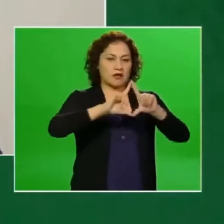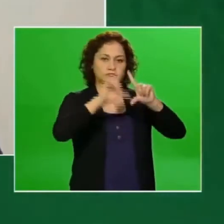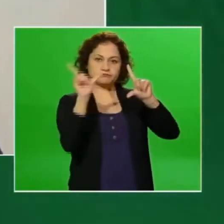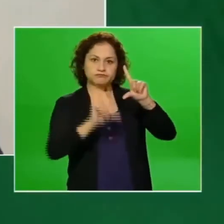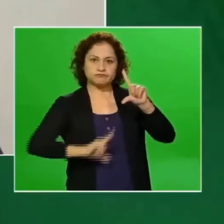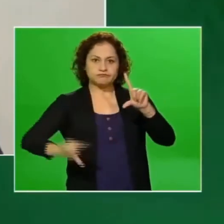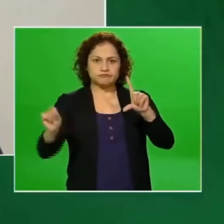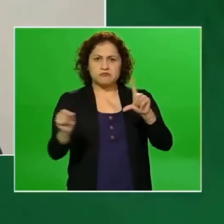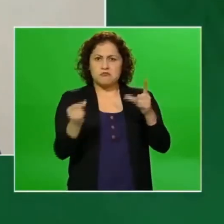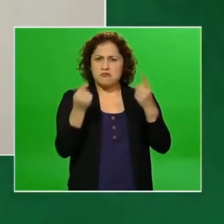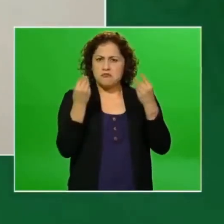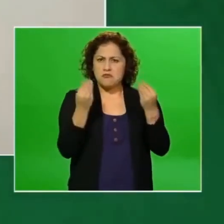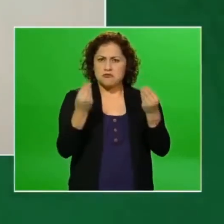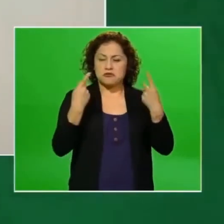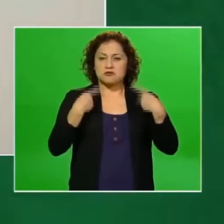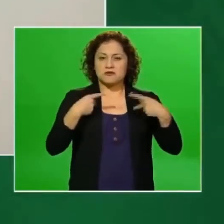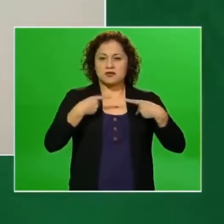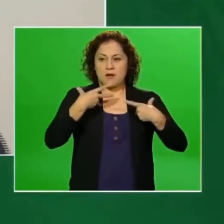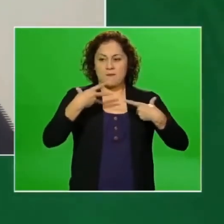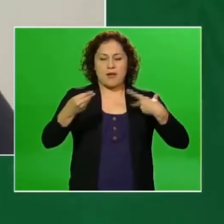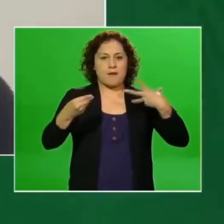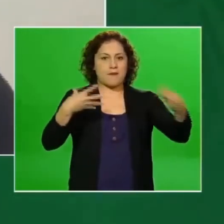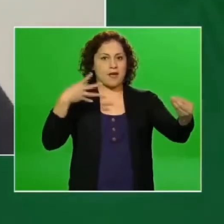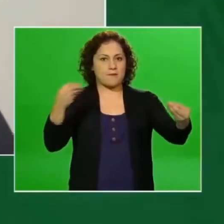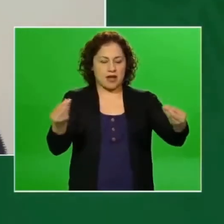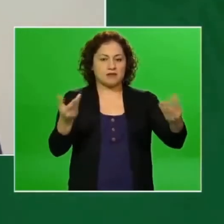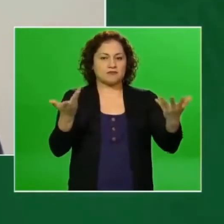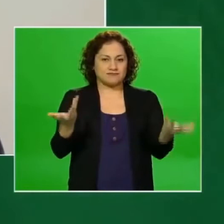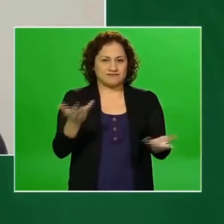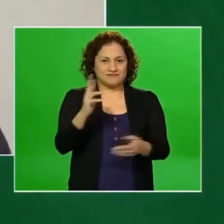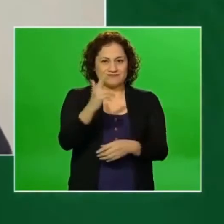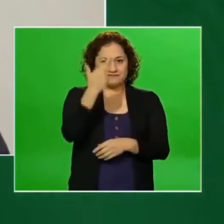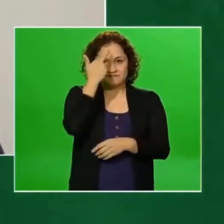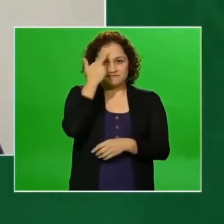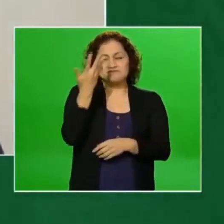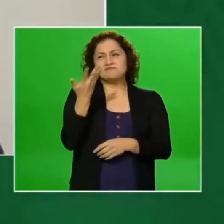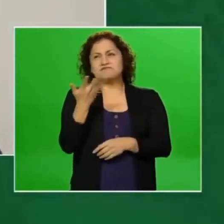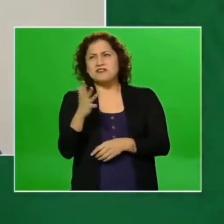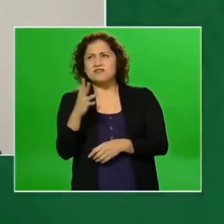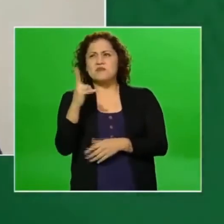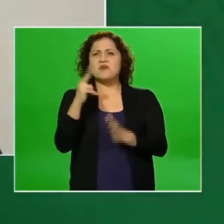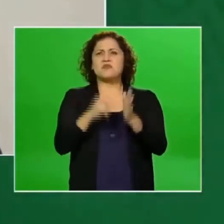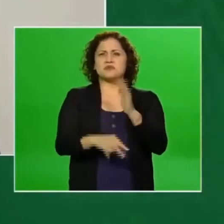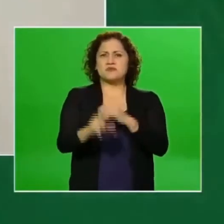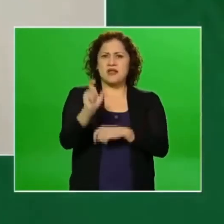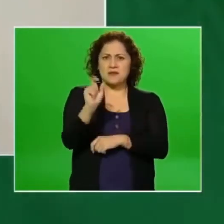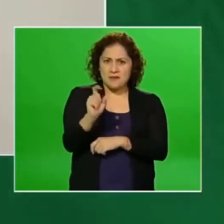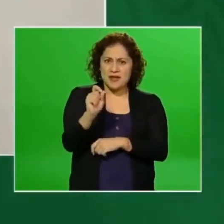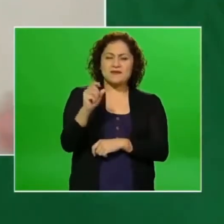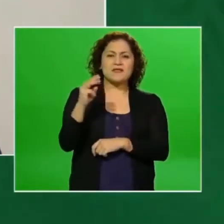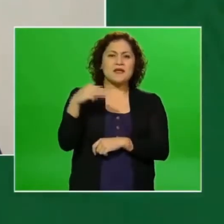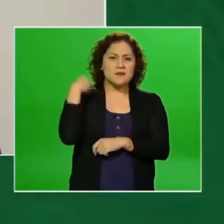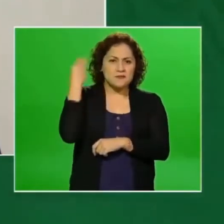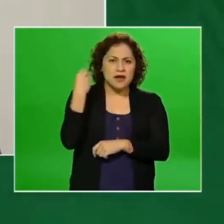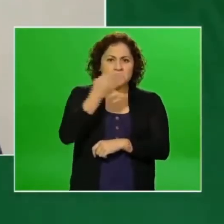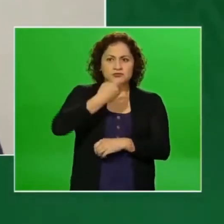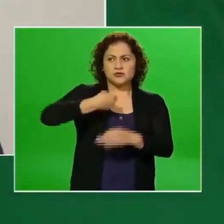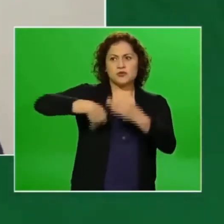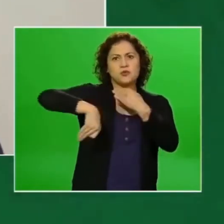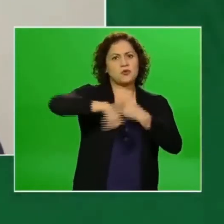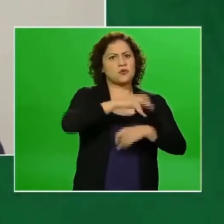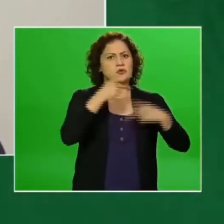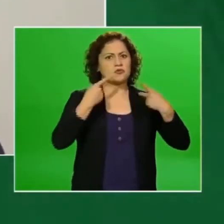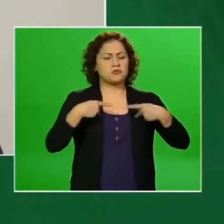que prácticamente todos en ese momento, es decir, remontándonos al mes de marzo del 2020, éramos susceptibles de enfermar porque nadie